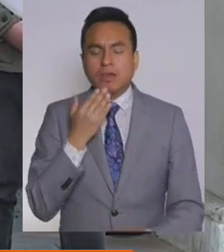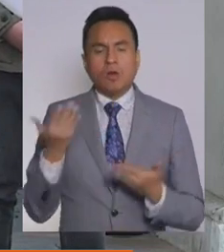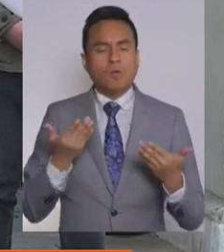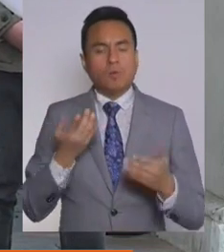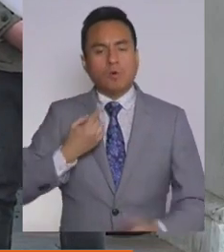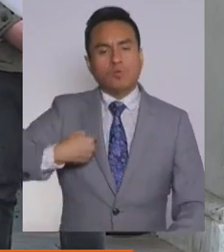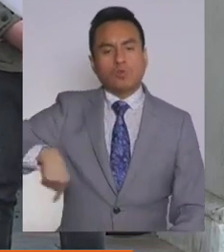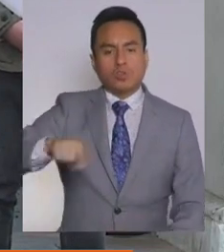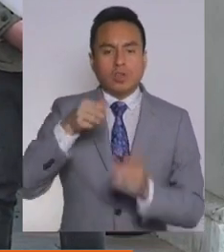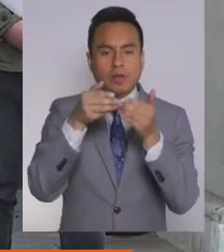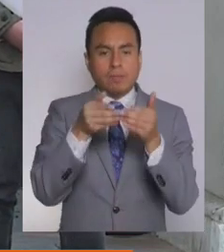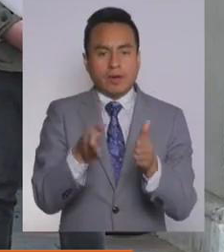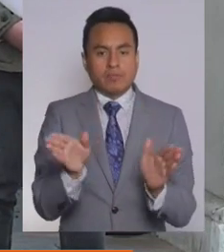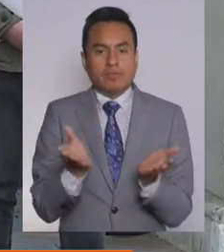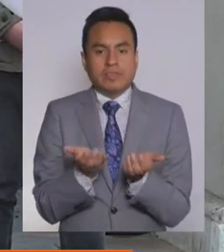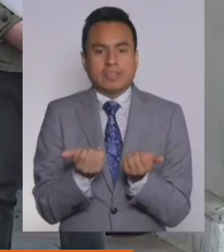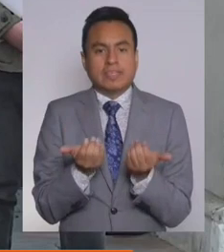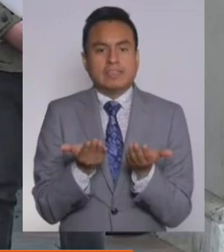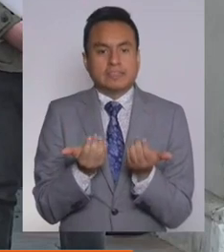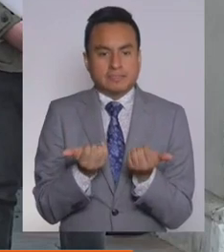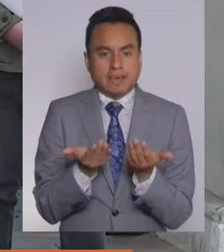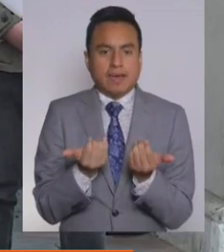paso a la necesaria